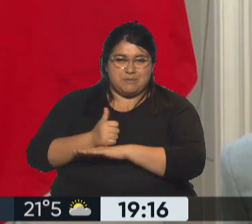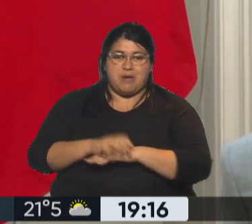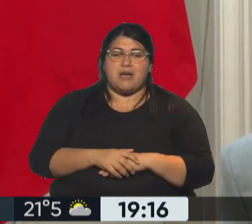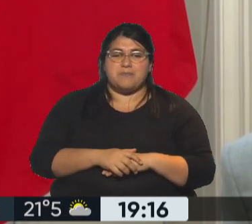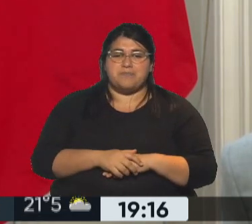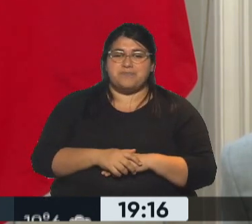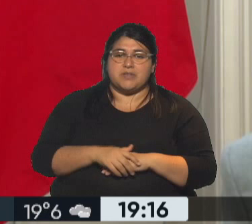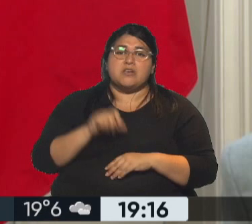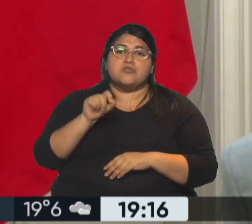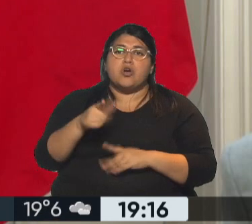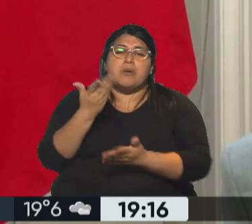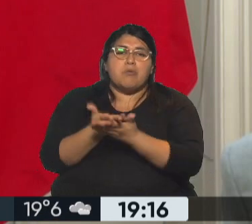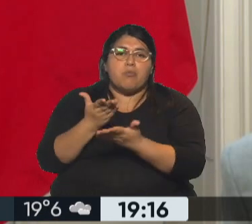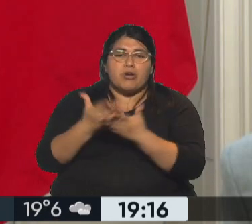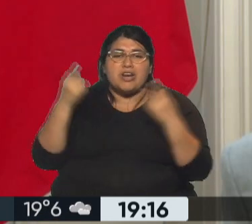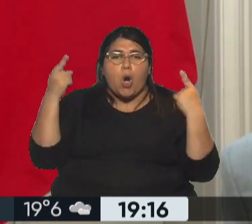esos objetivos.